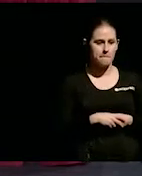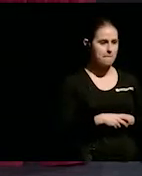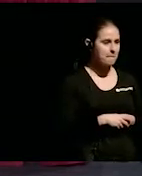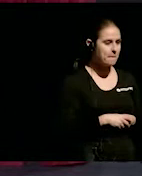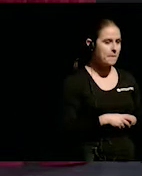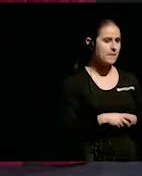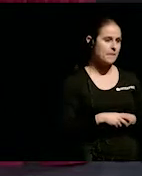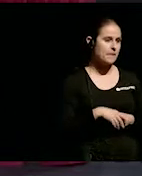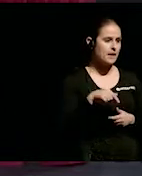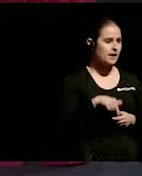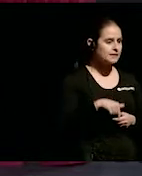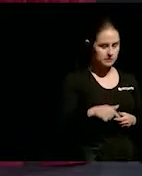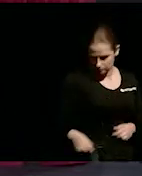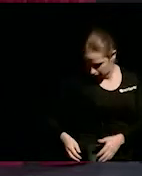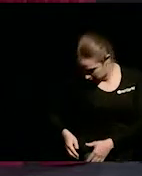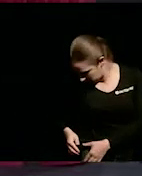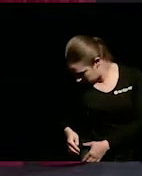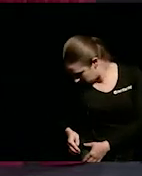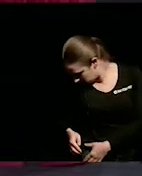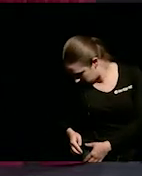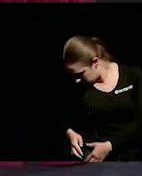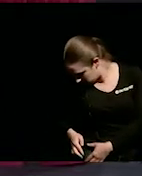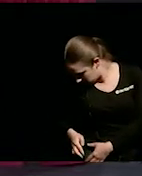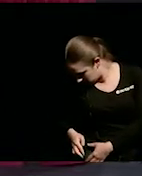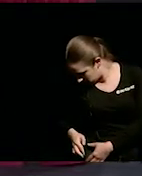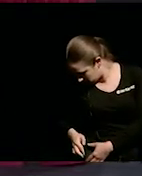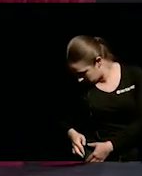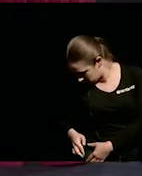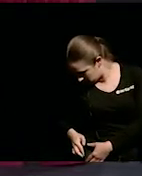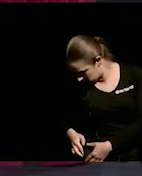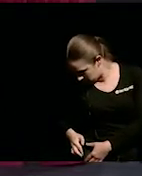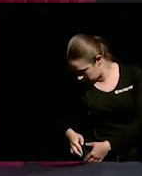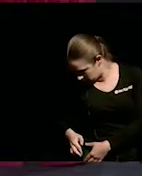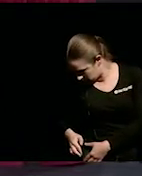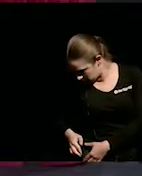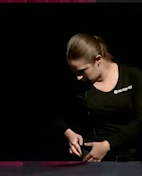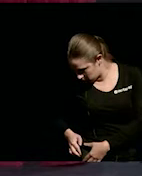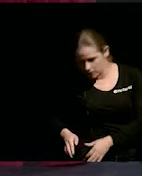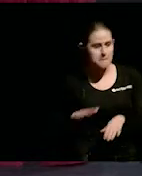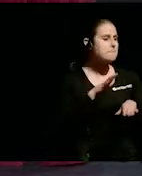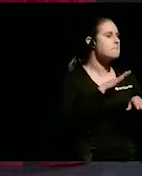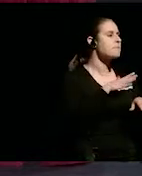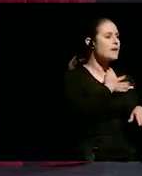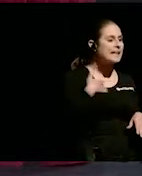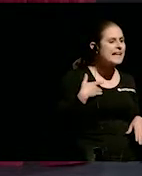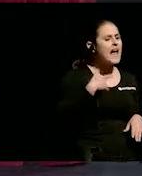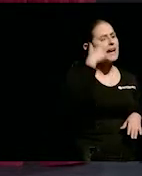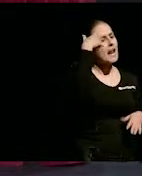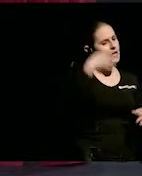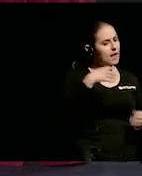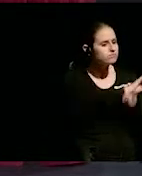Yo no esperaba que fuera así, que estuvieran tan listos y tan preparados para integrar y cambiar la realidad,